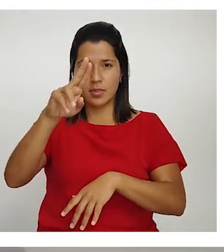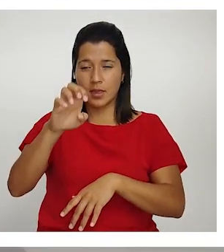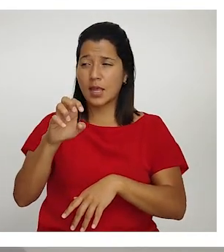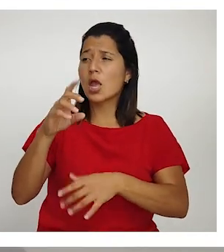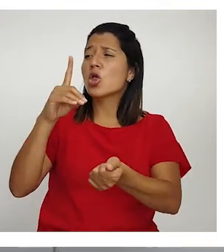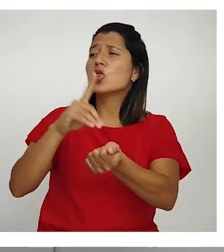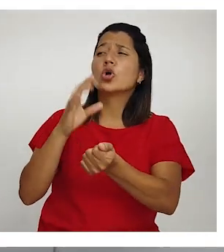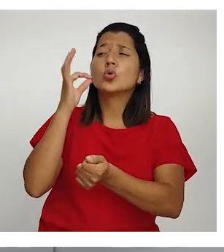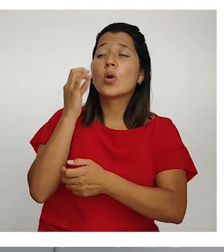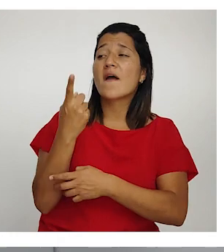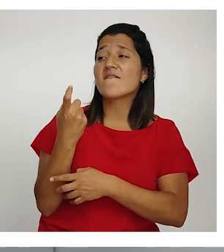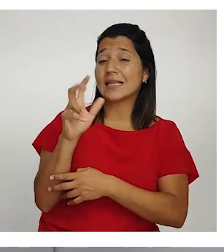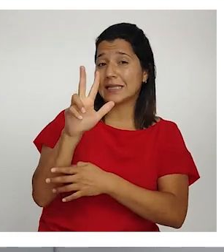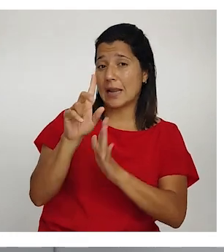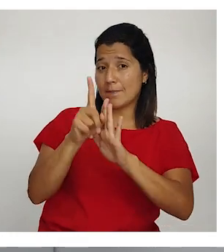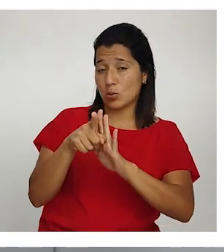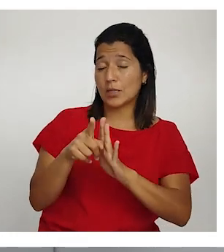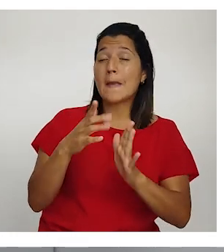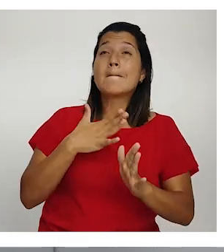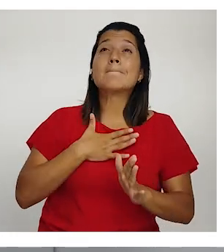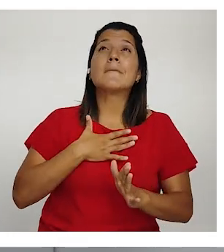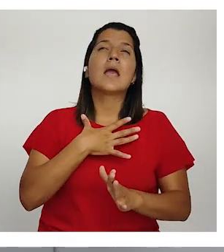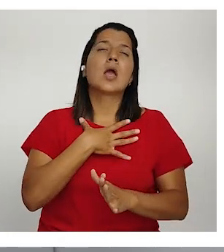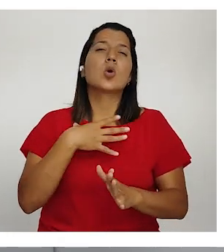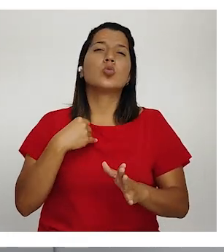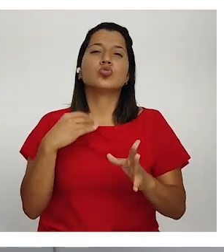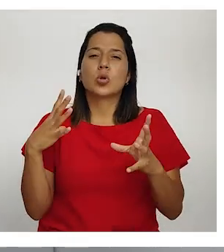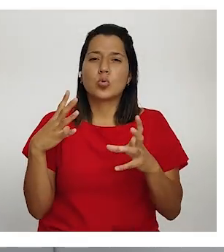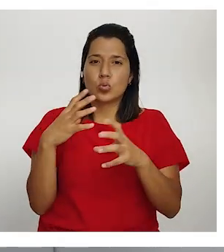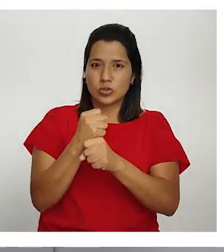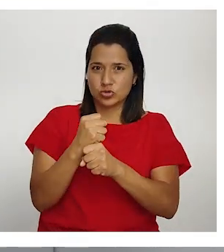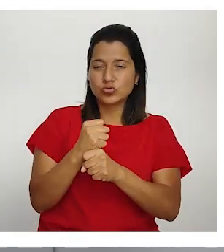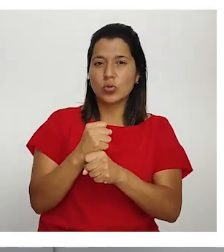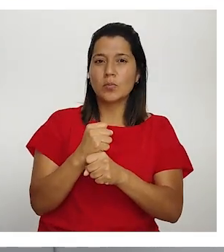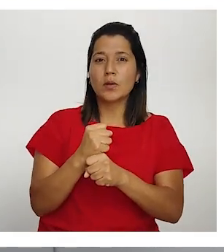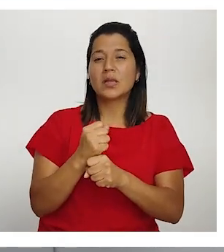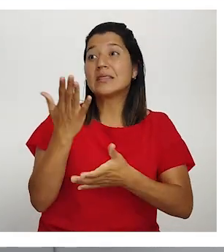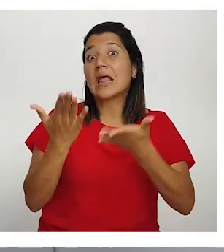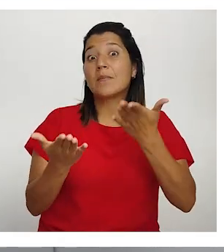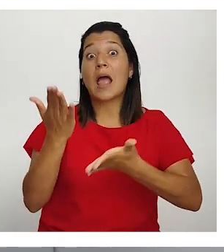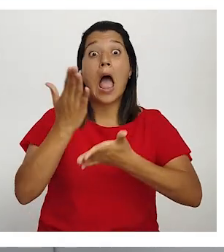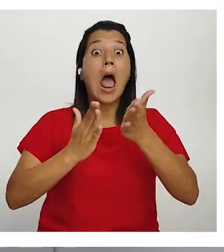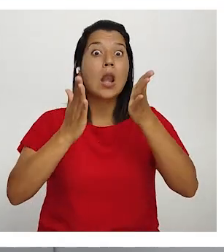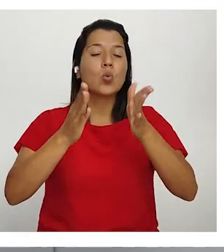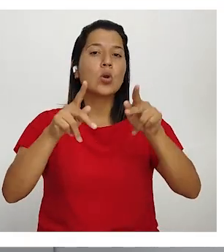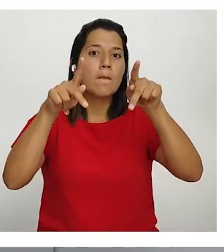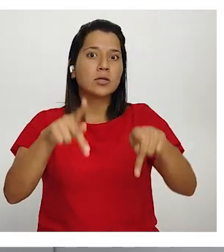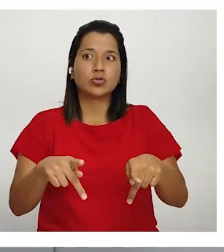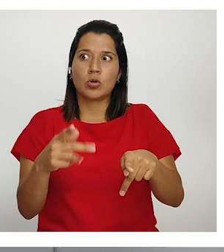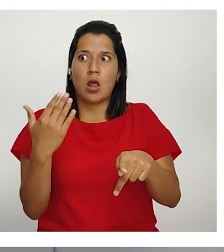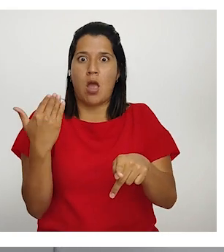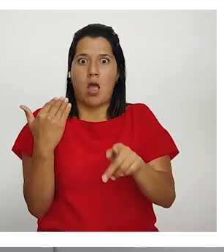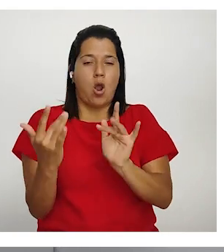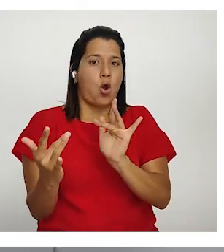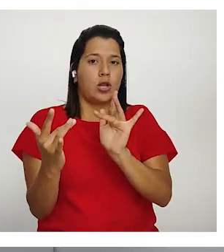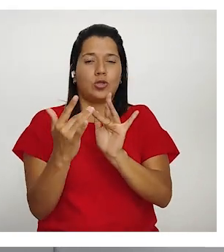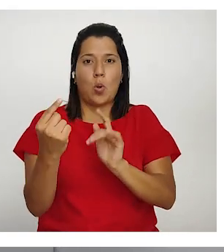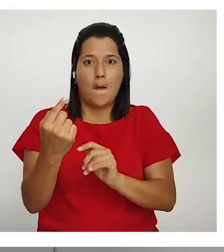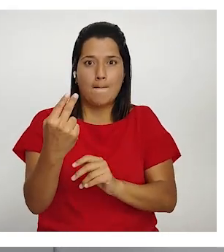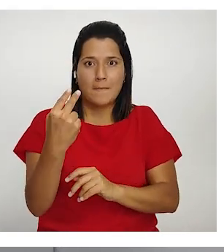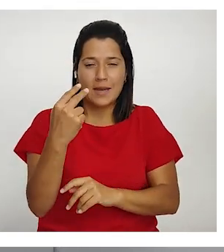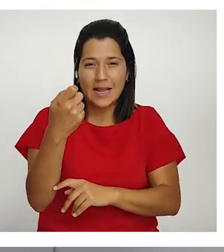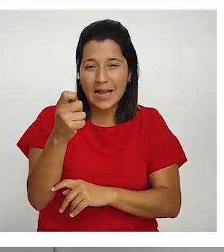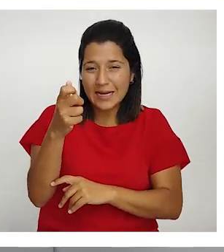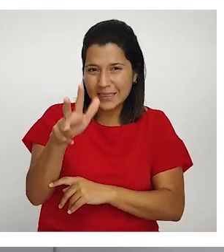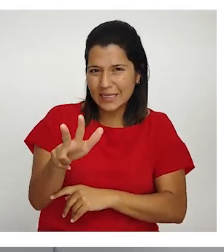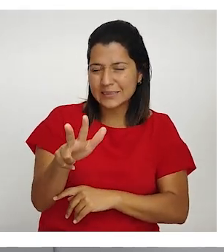gustaría recapitular, tal vez alguien que se acabe de conectar acá a la pantalla de su canal 13, ese trabajo que debemos